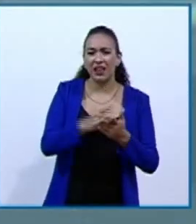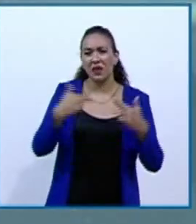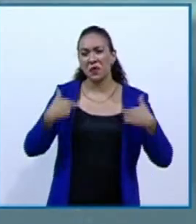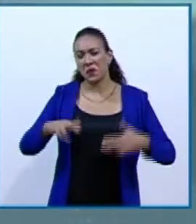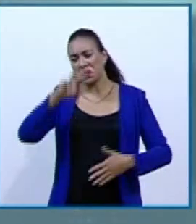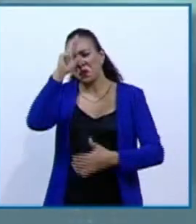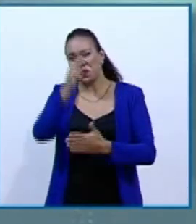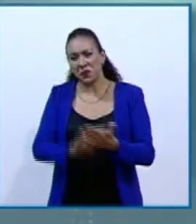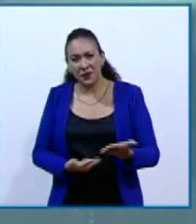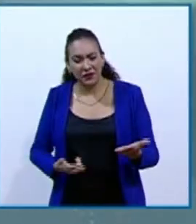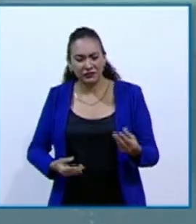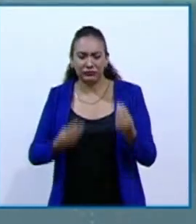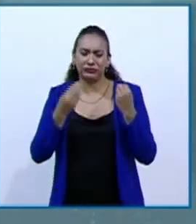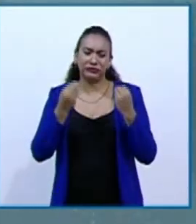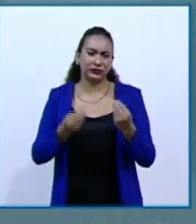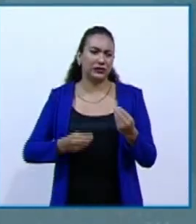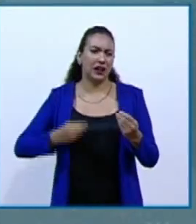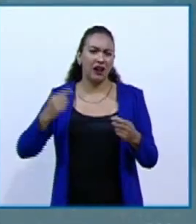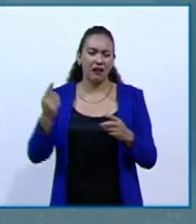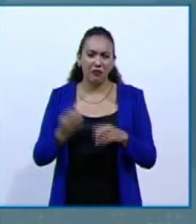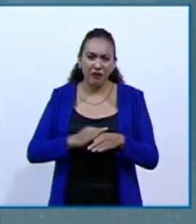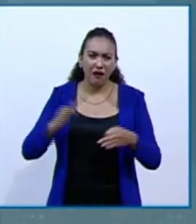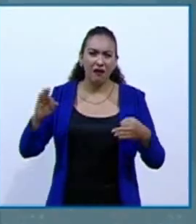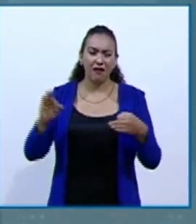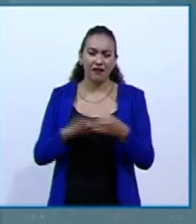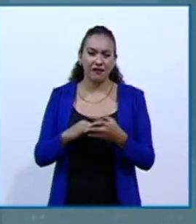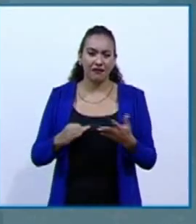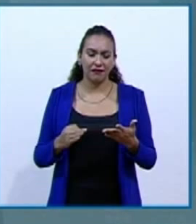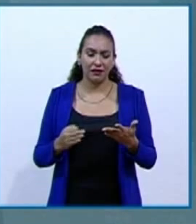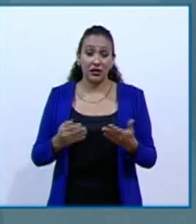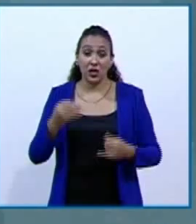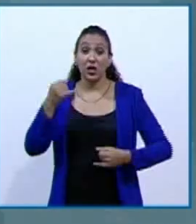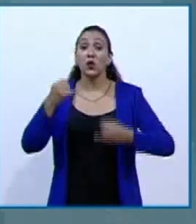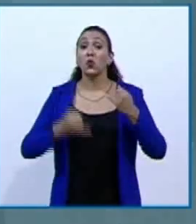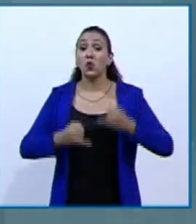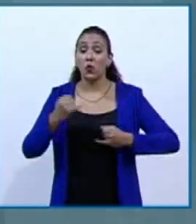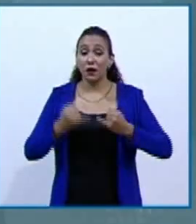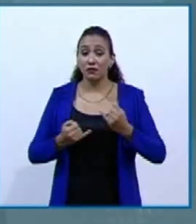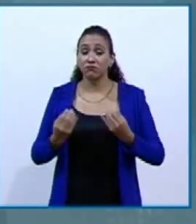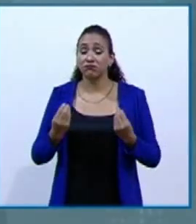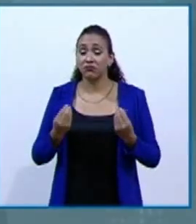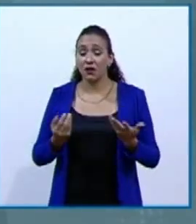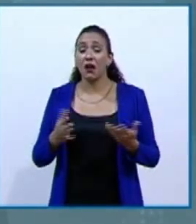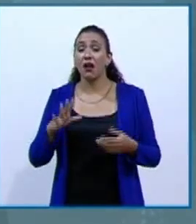civiles, y un jueces que tiene